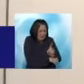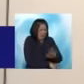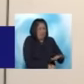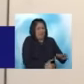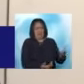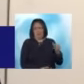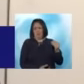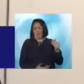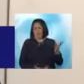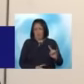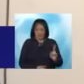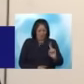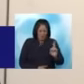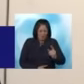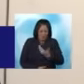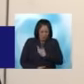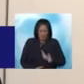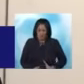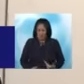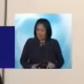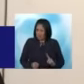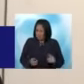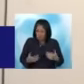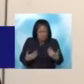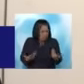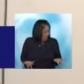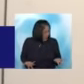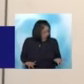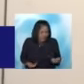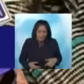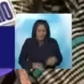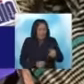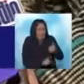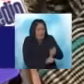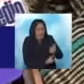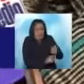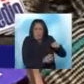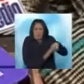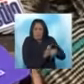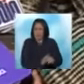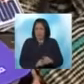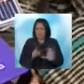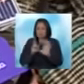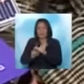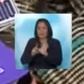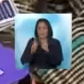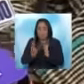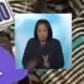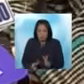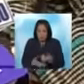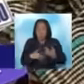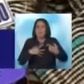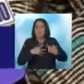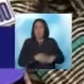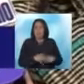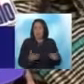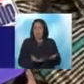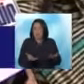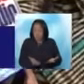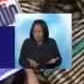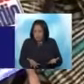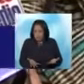formar jóvenes. O sea, el Estado no puede socavarse a sí mismo. El terrorismo ha nacido, ¿dónde?